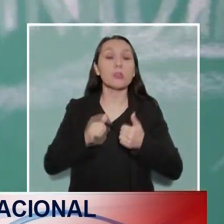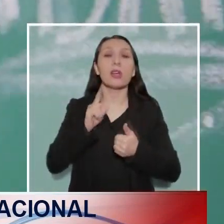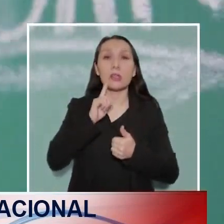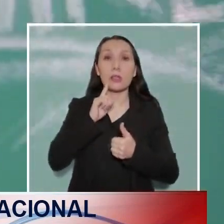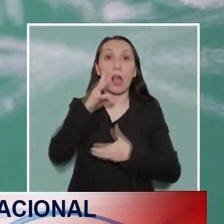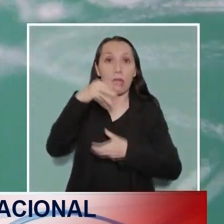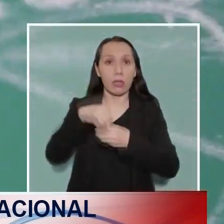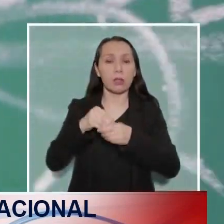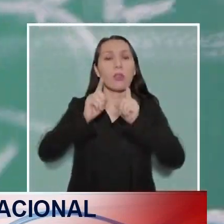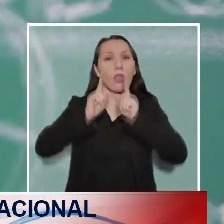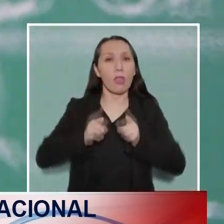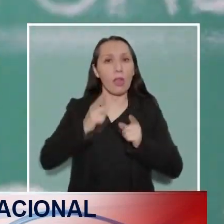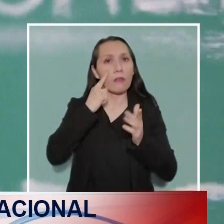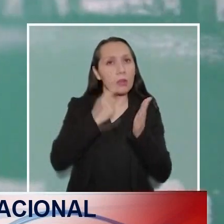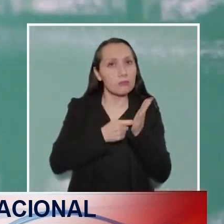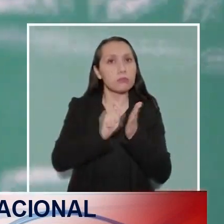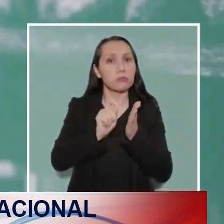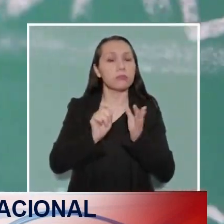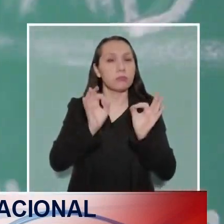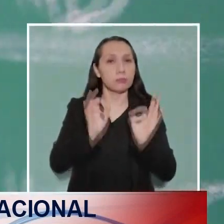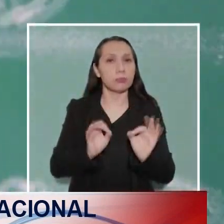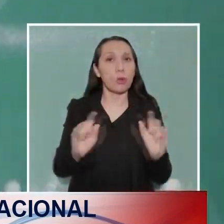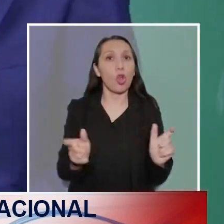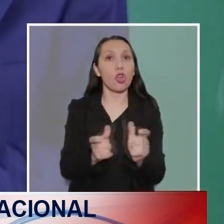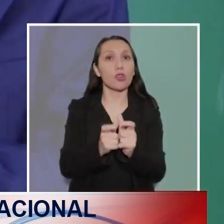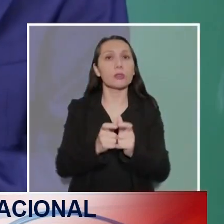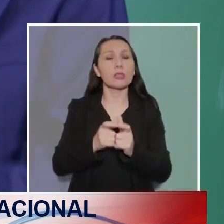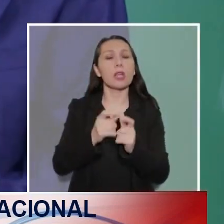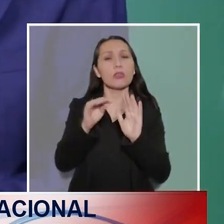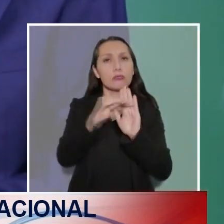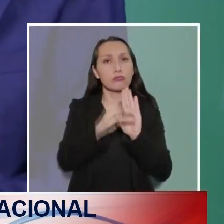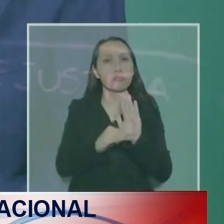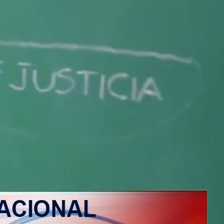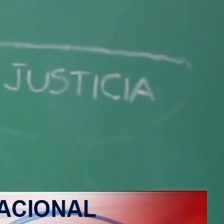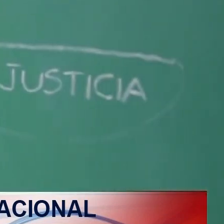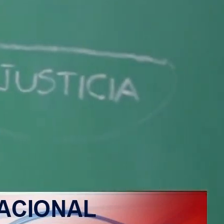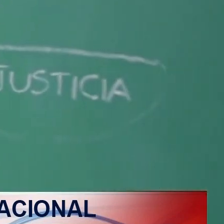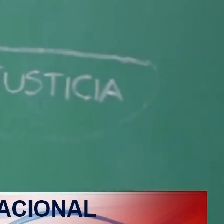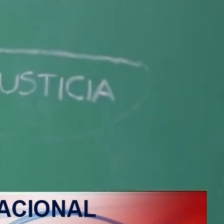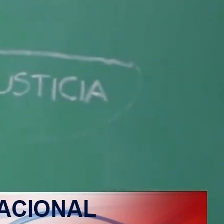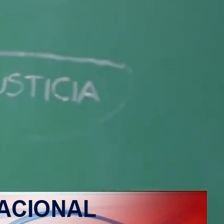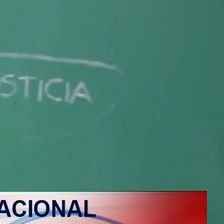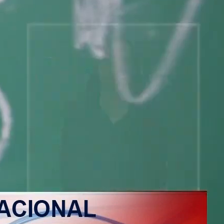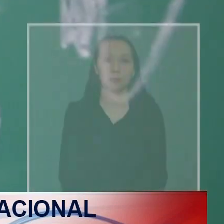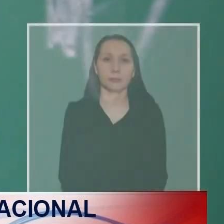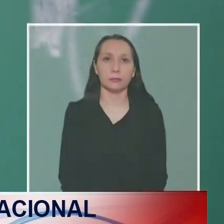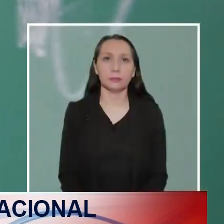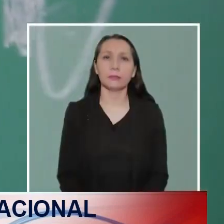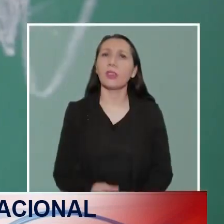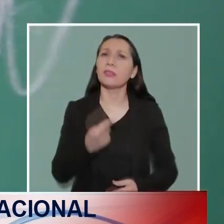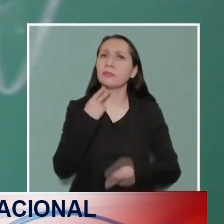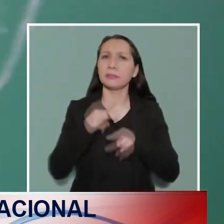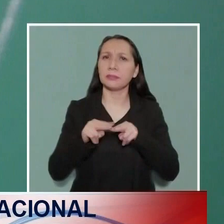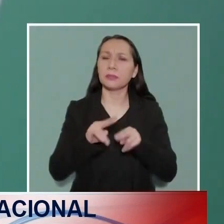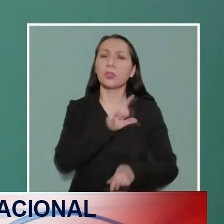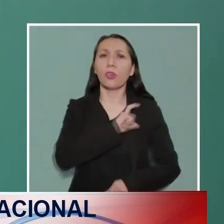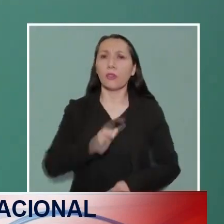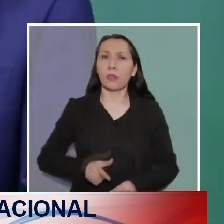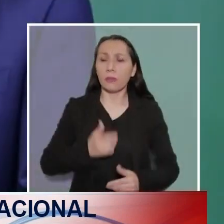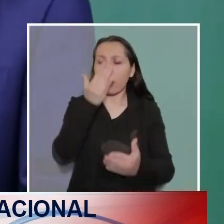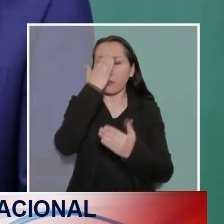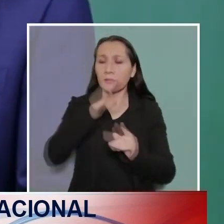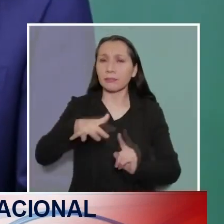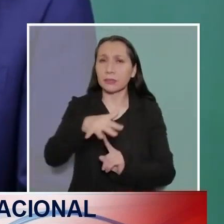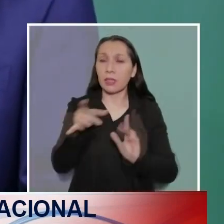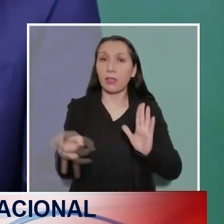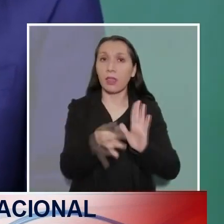las y los jóvenes que han infringido la ley. En 2026 estará disponible el Servicio Nacional de Reinserción Social Juvenil en todo el